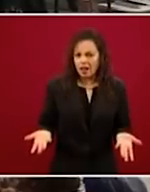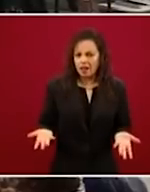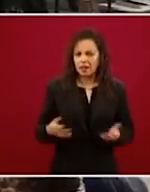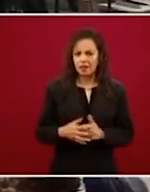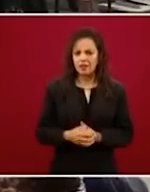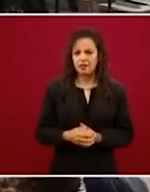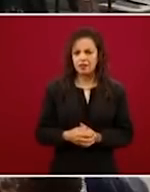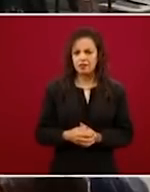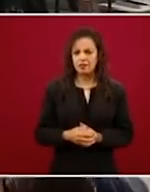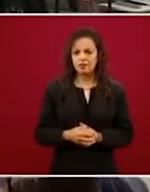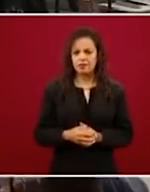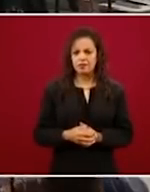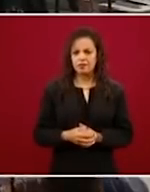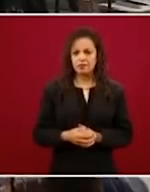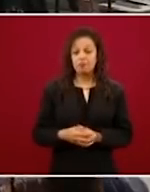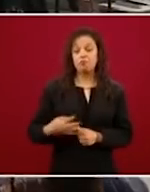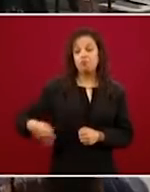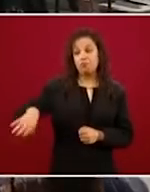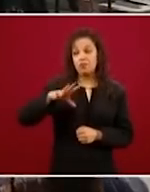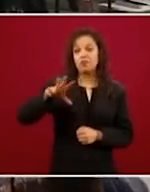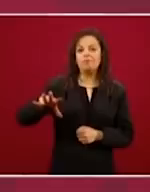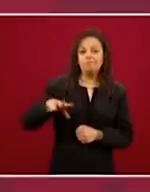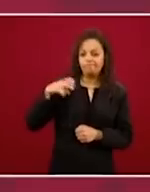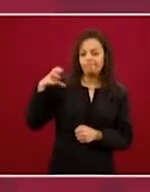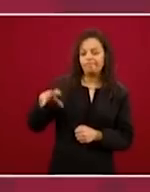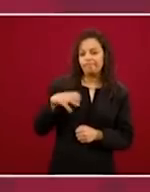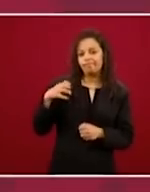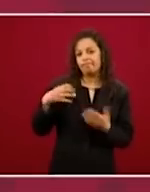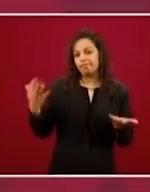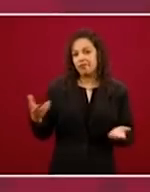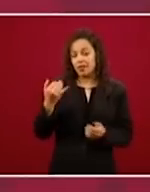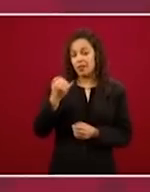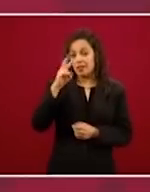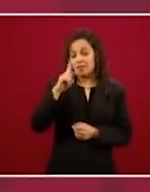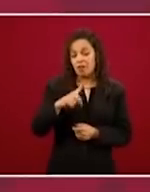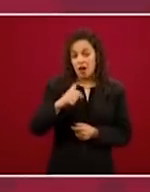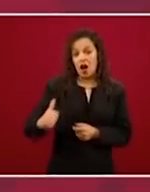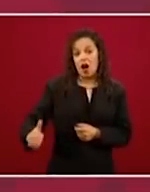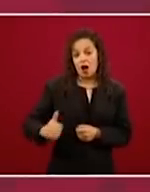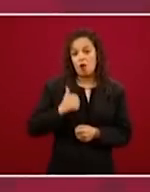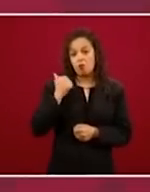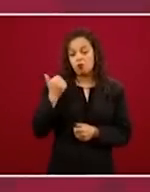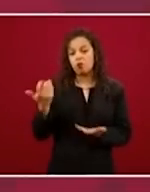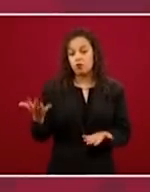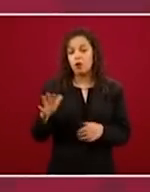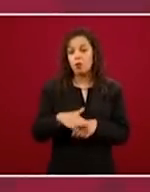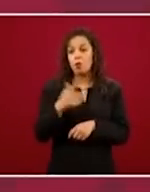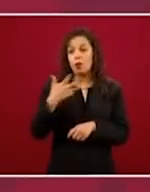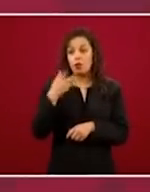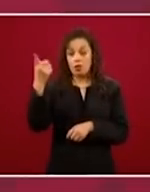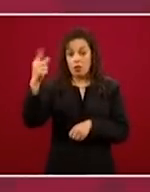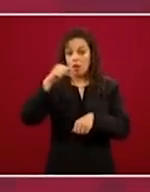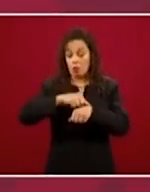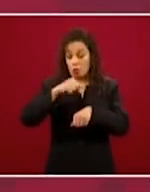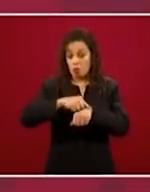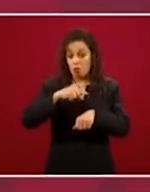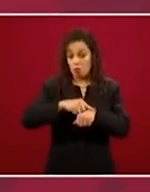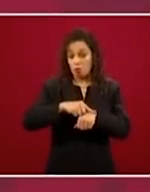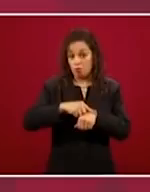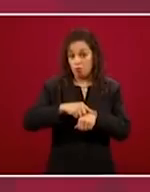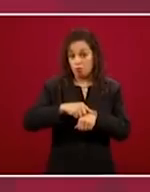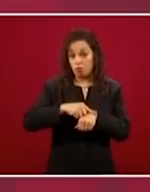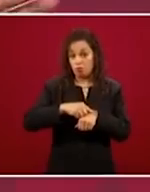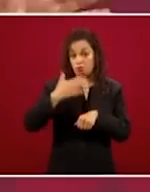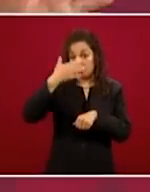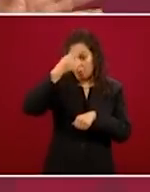ahora estamos haciendo un esfuerzo y aprovecho también porque hay médicos especialistas y médicos